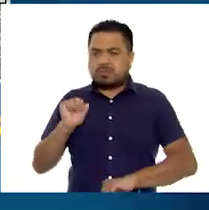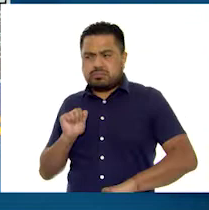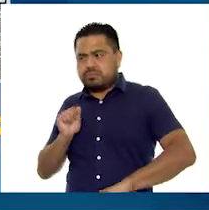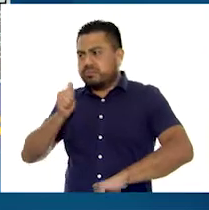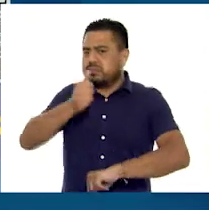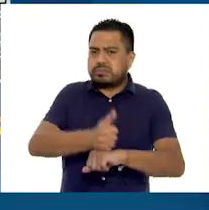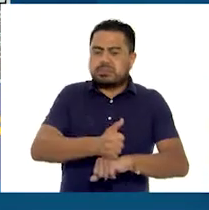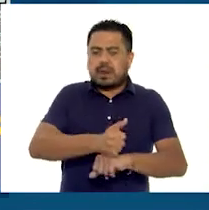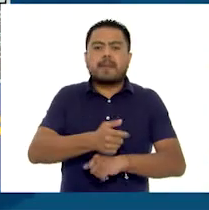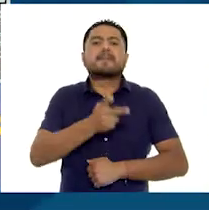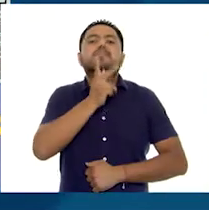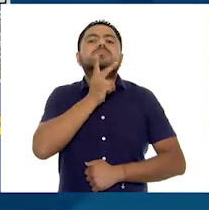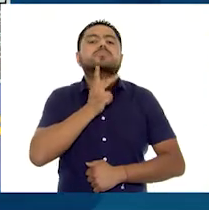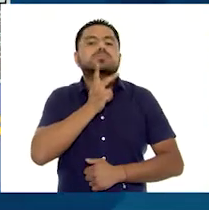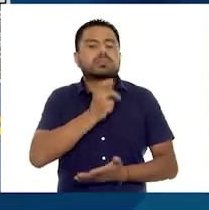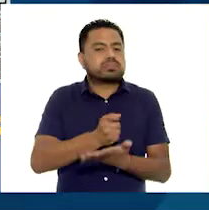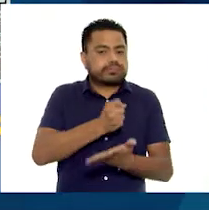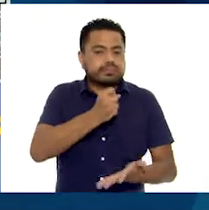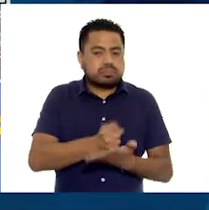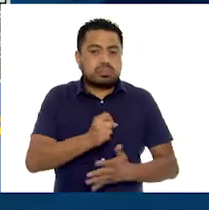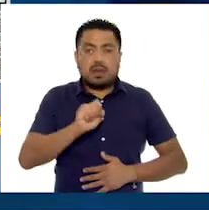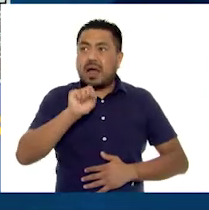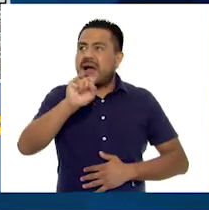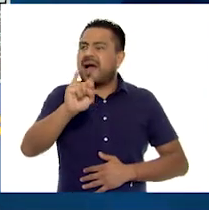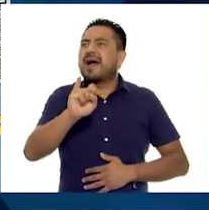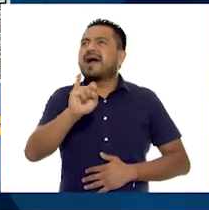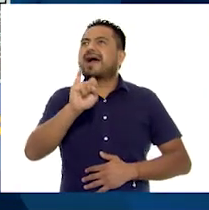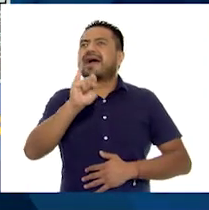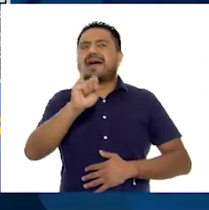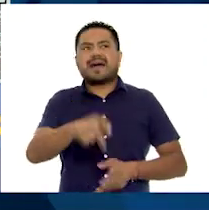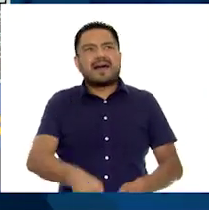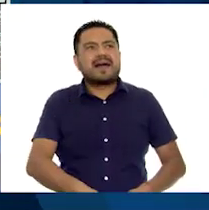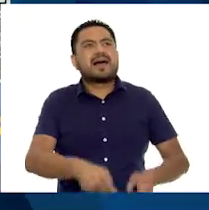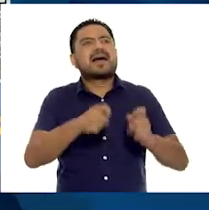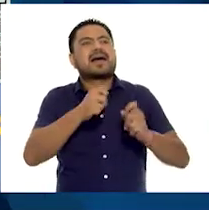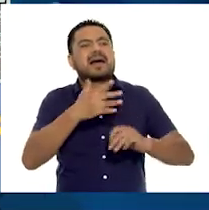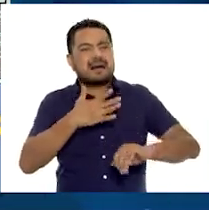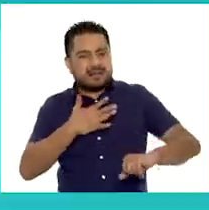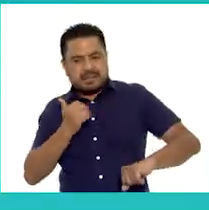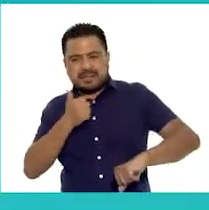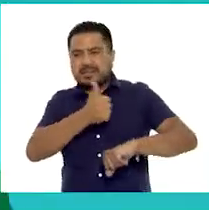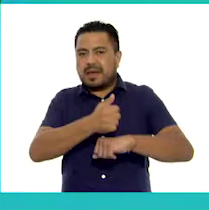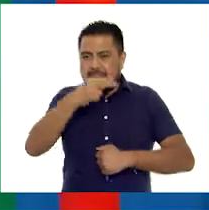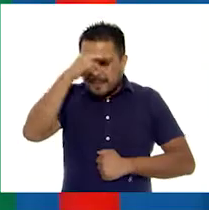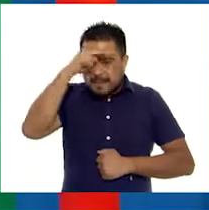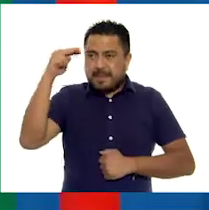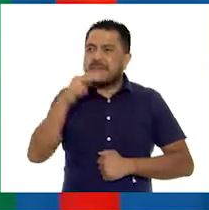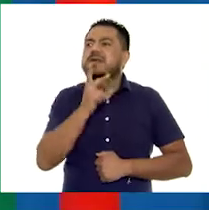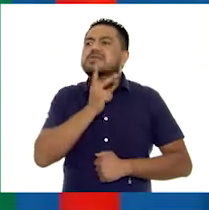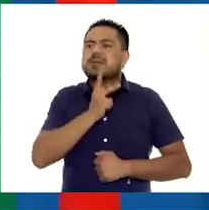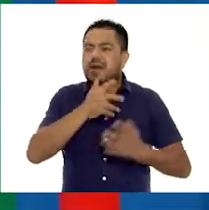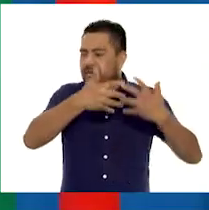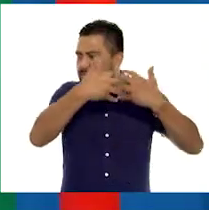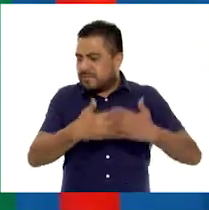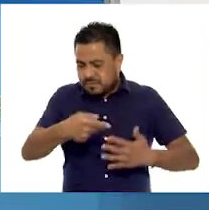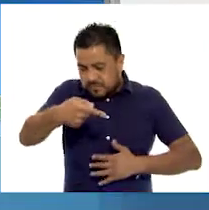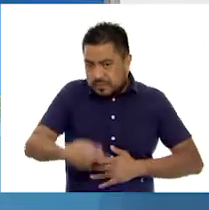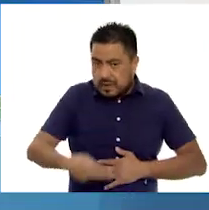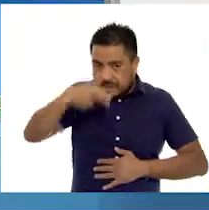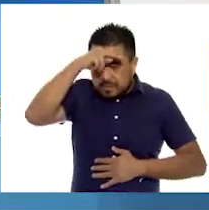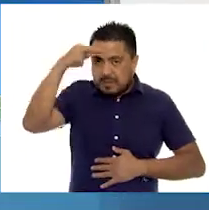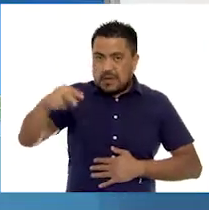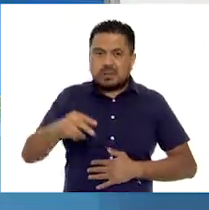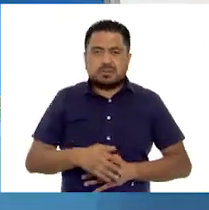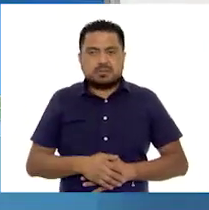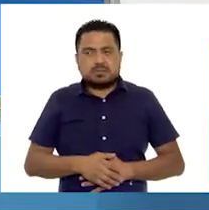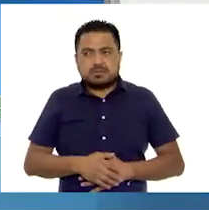expropiación petrolera entonces la expropiación petrolera tenía como fin la industrialización de méxico